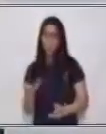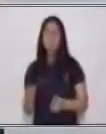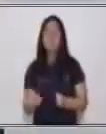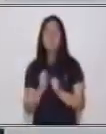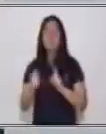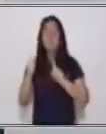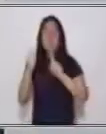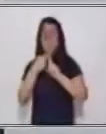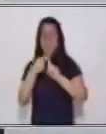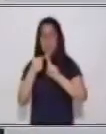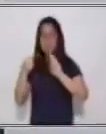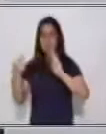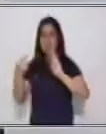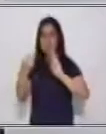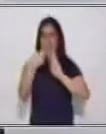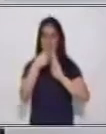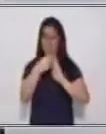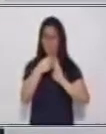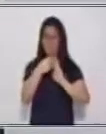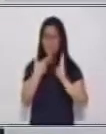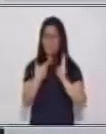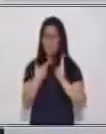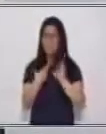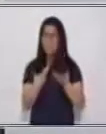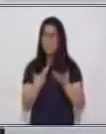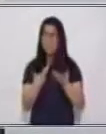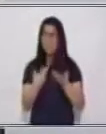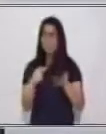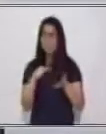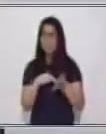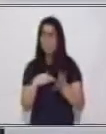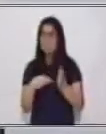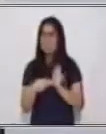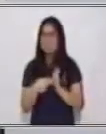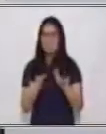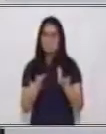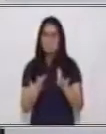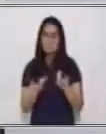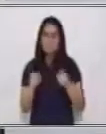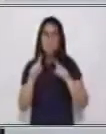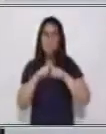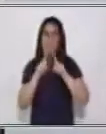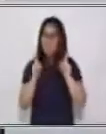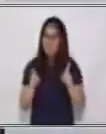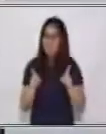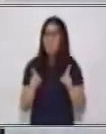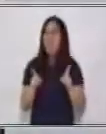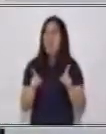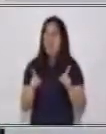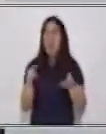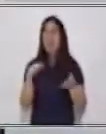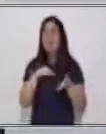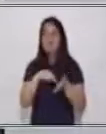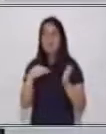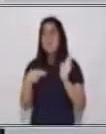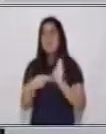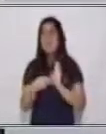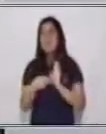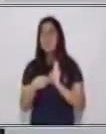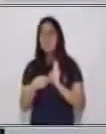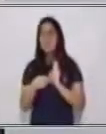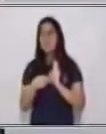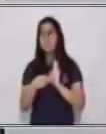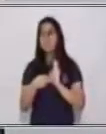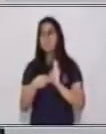dos, A y B, tienen signo diferente. Y vamos a la última característica para haber formado